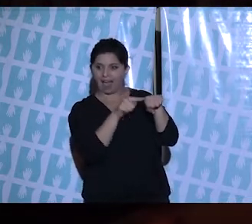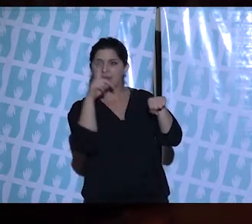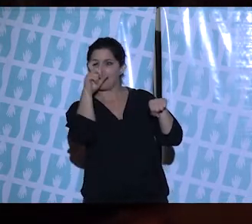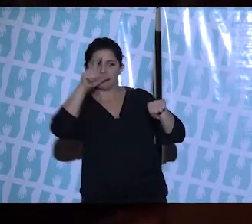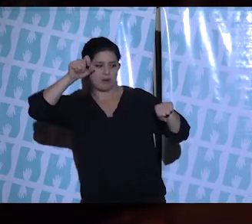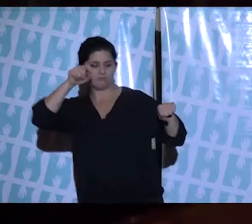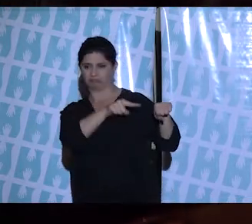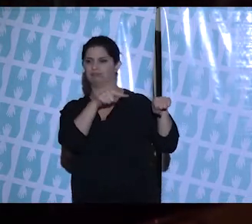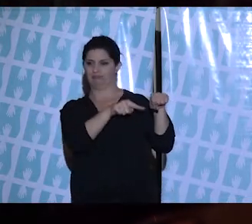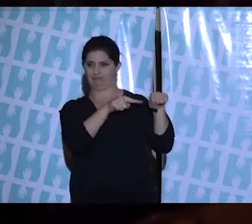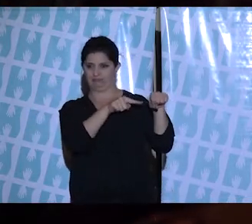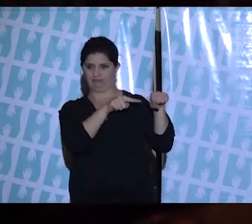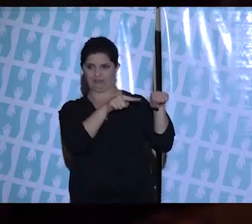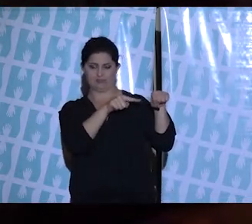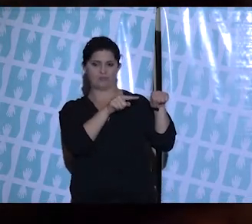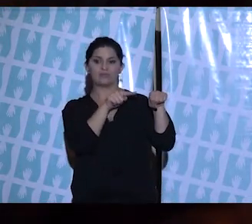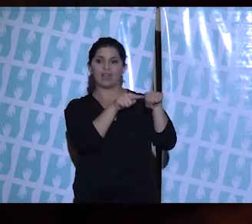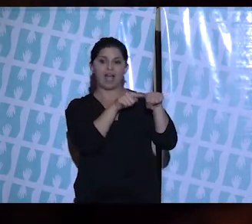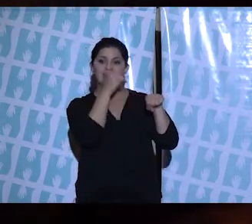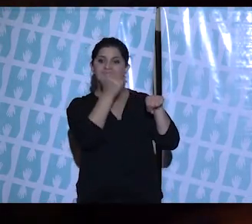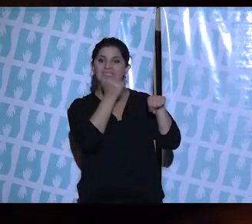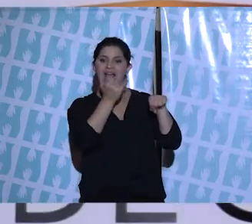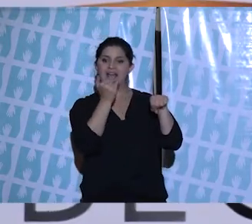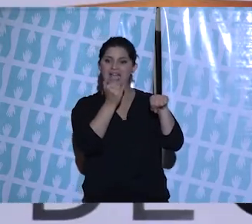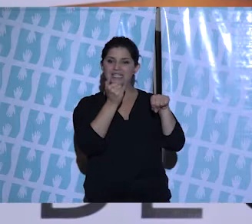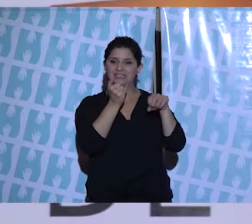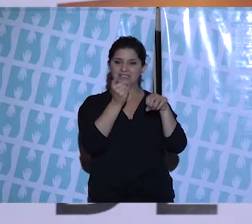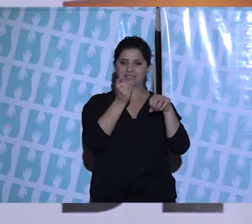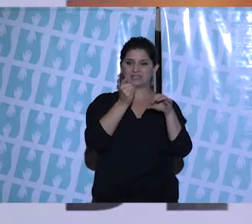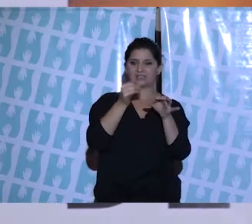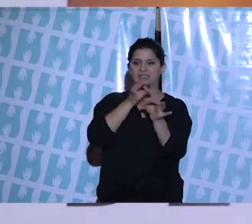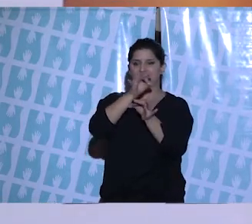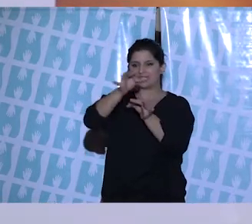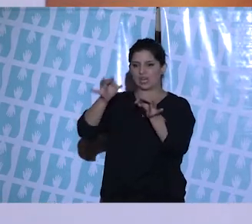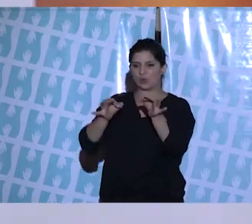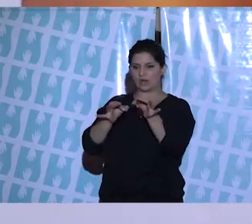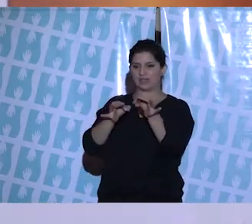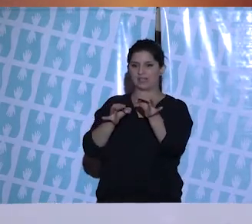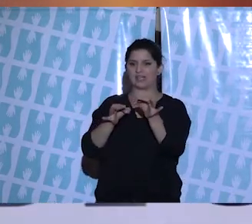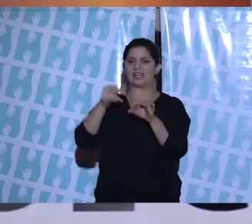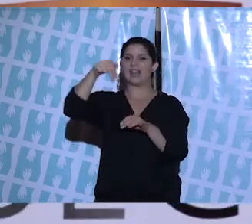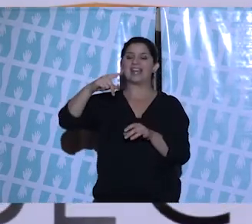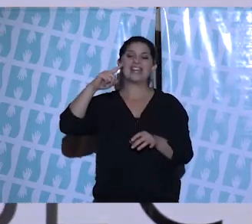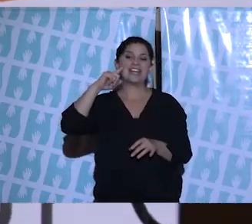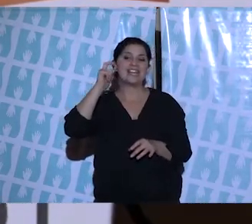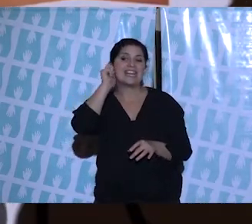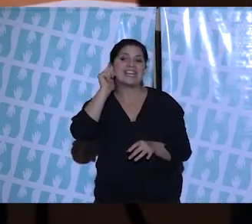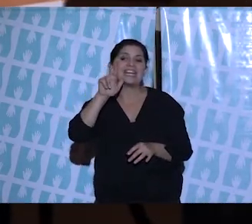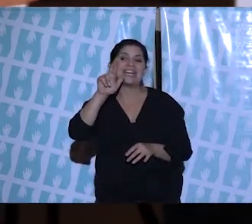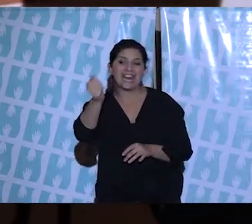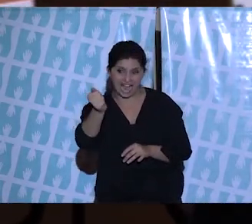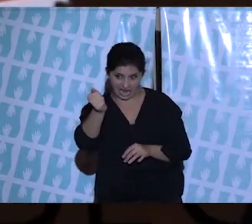La sustancia nigra es un acúmulo de células que reciben este nombre de